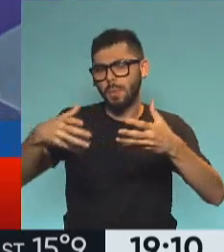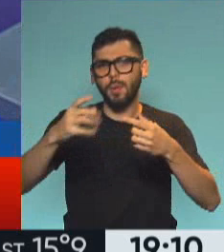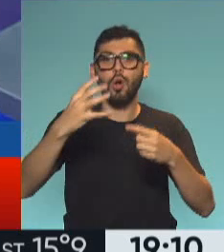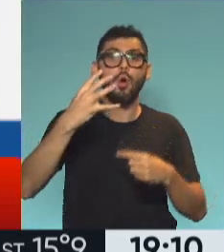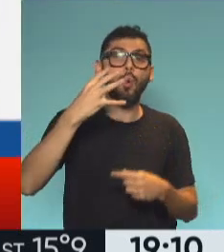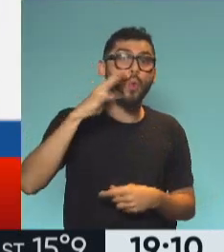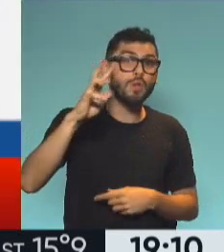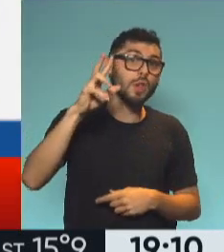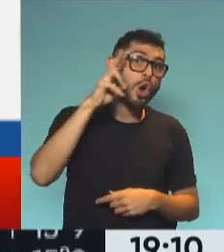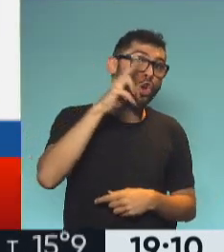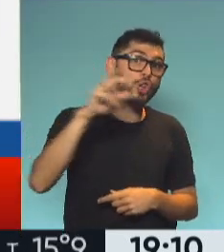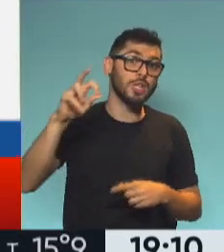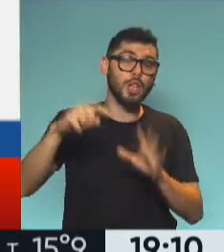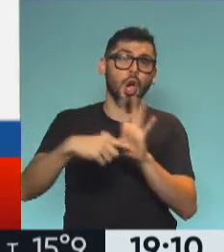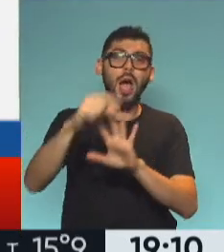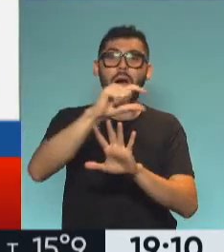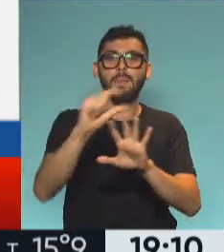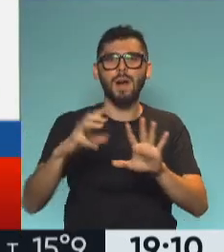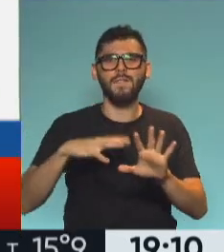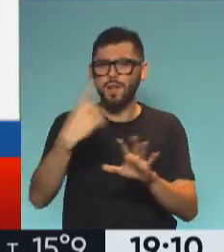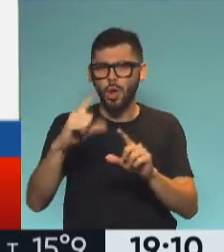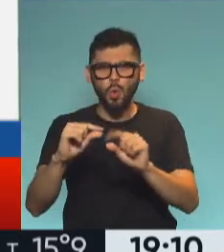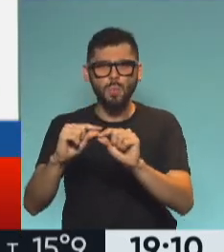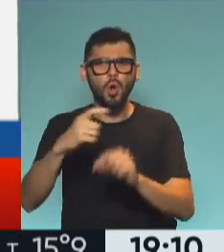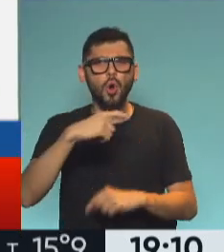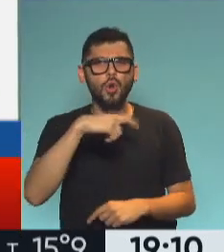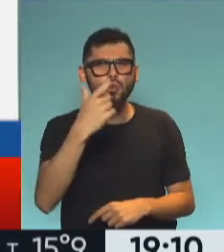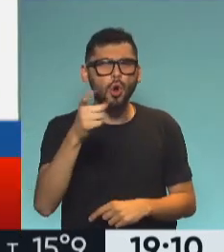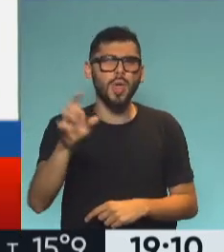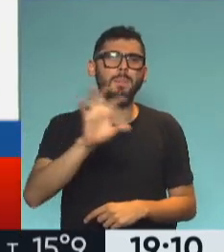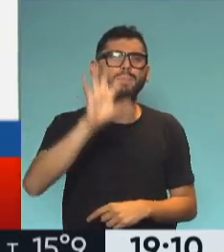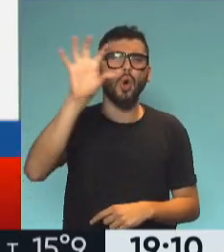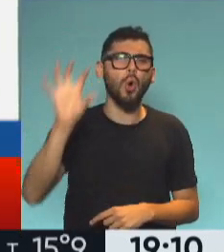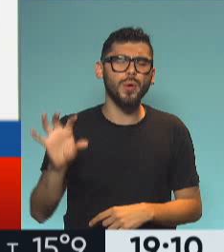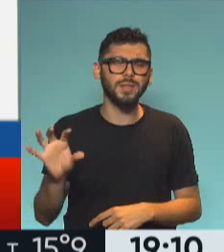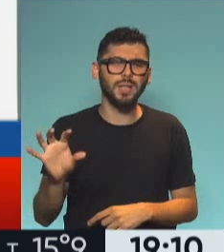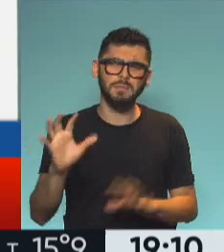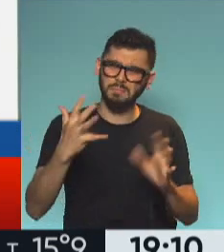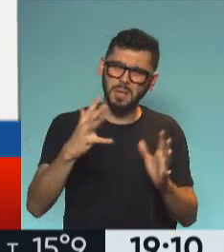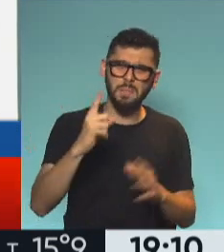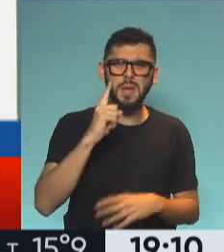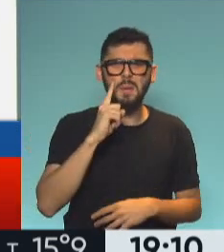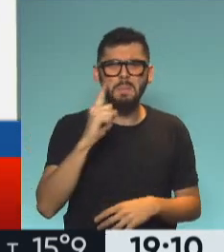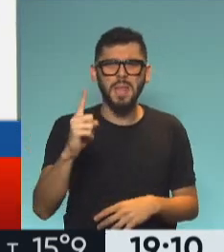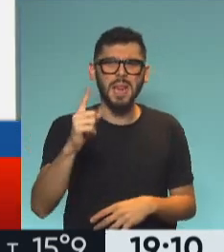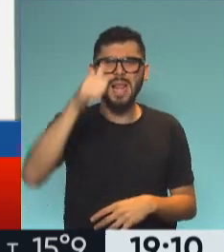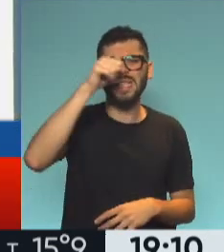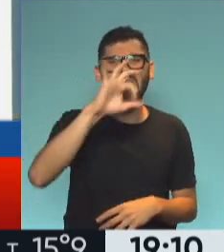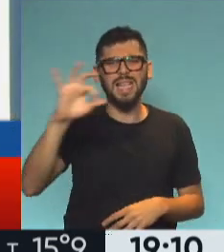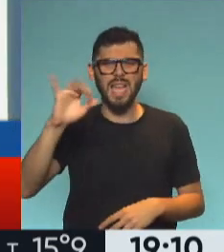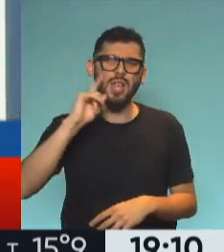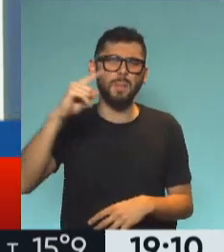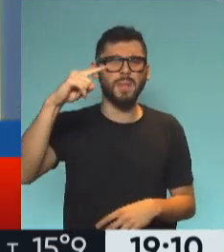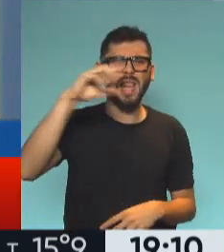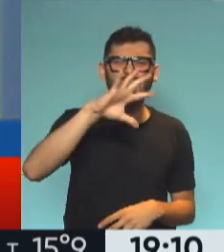AMBA. Me falta el numerito ahí del rojo, que es de las provincias. Que estará en los 1.600, 700. Sí, debe estar en